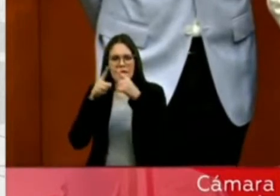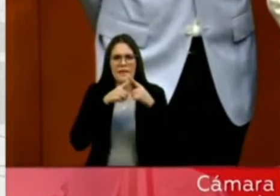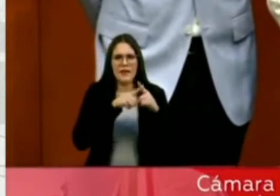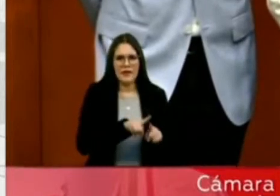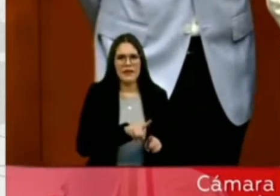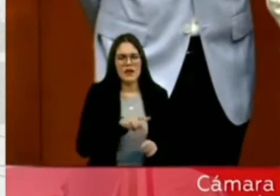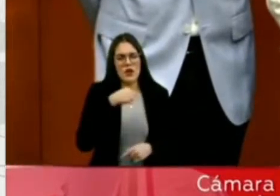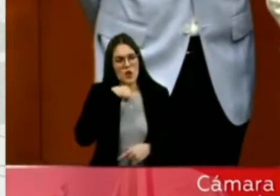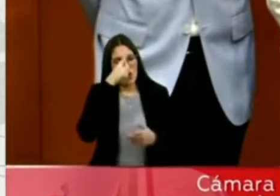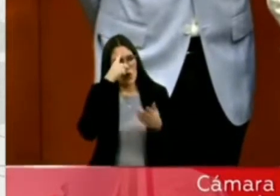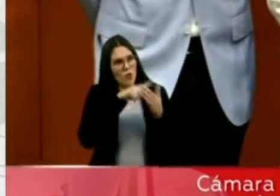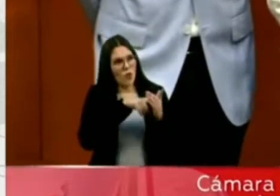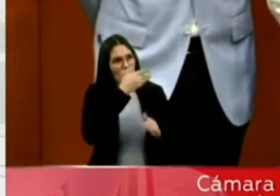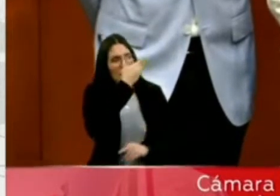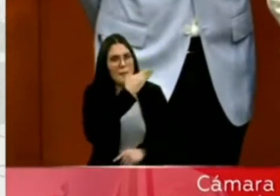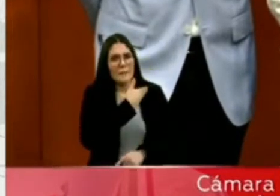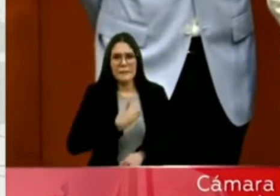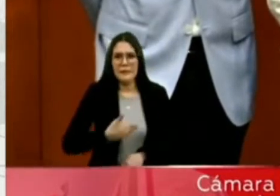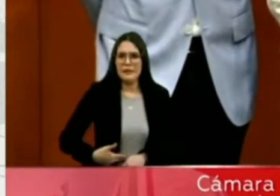incapaz de